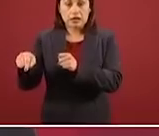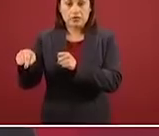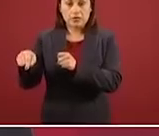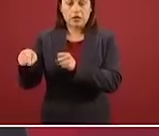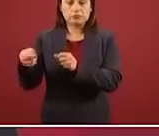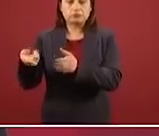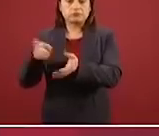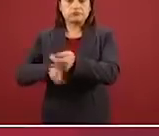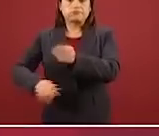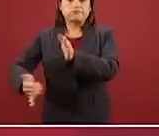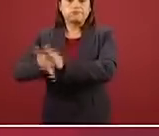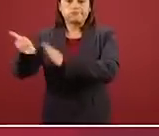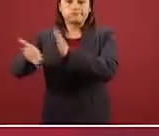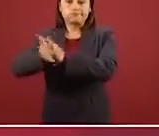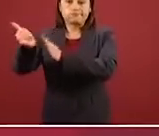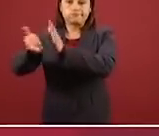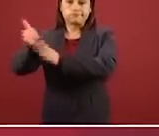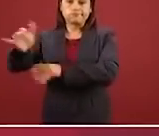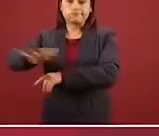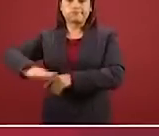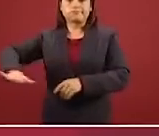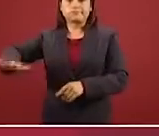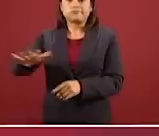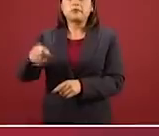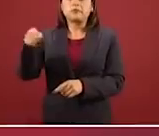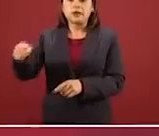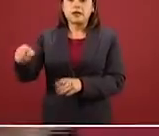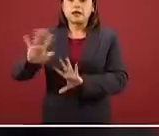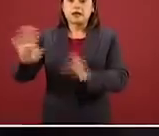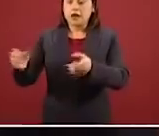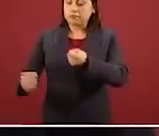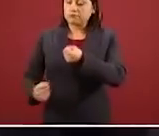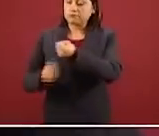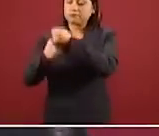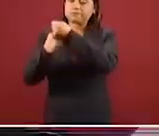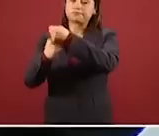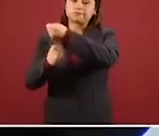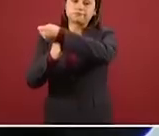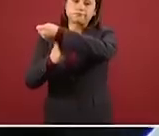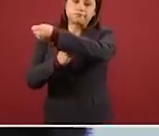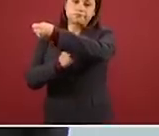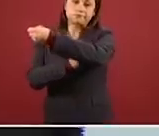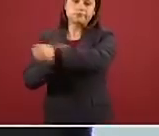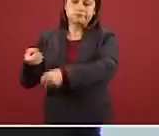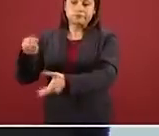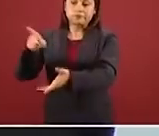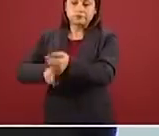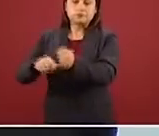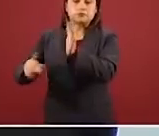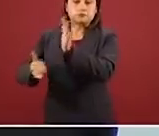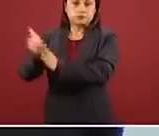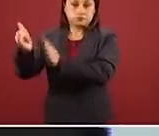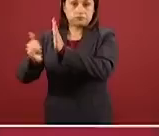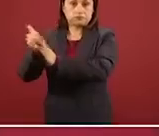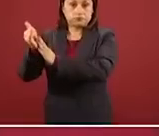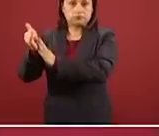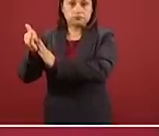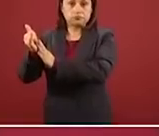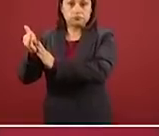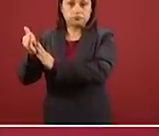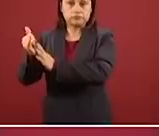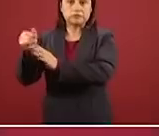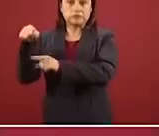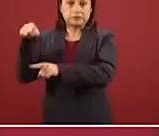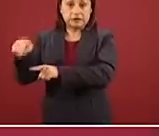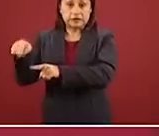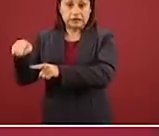hacer el terraplén, las bases donde se va a construir, si no se hubiese contado con